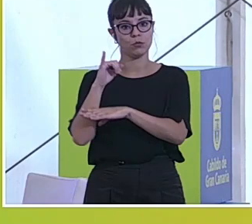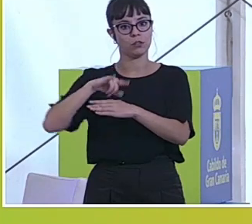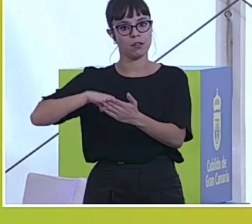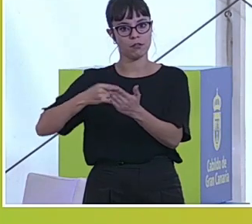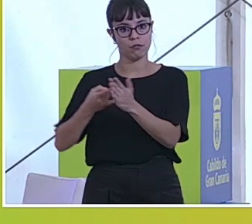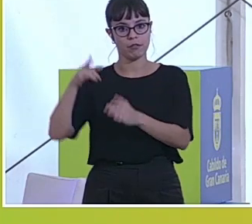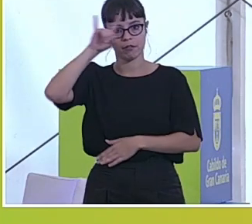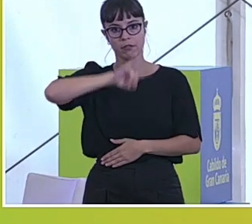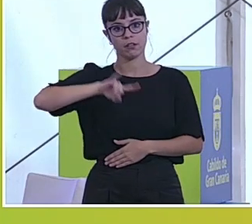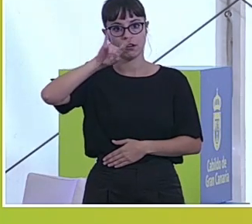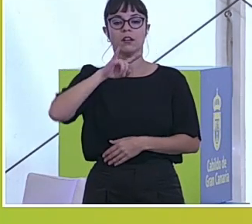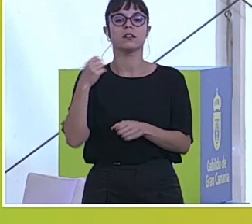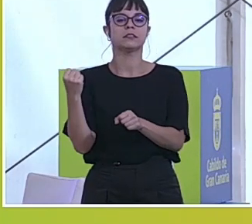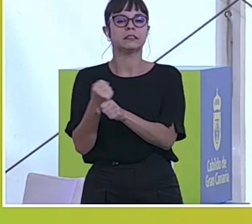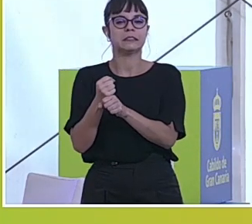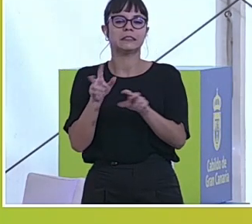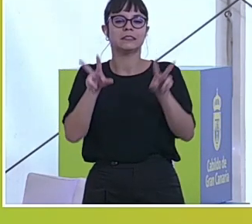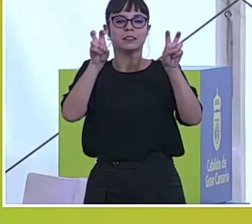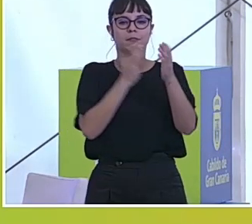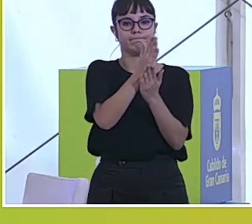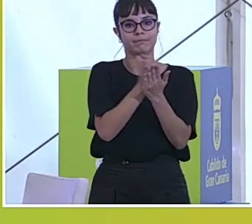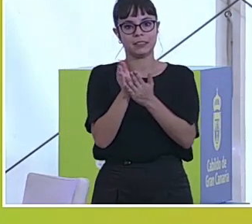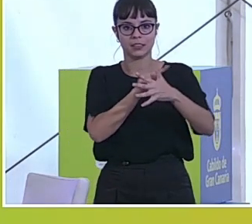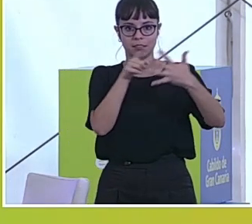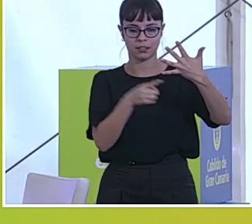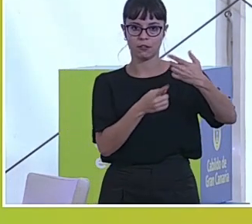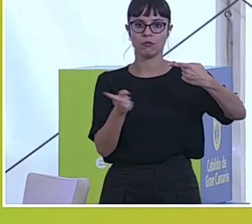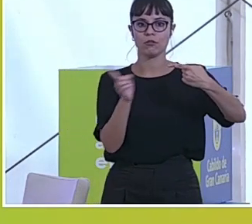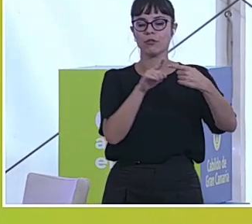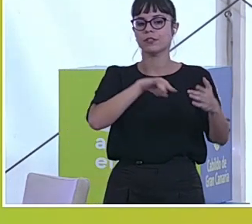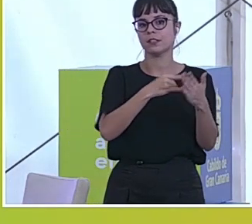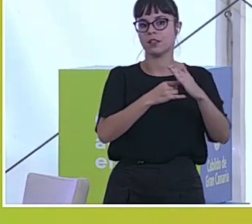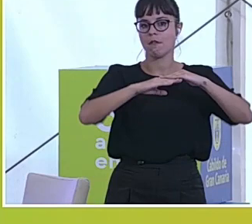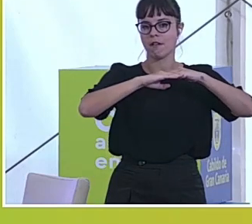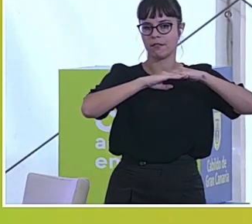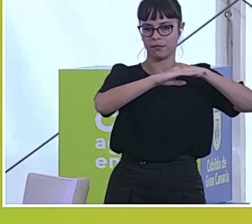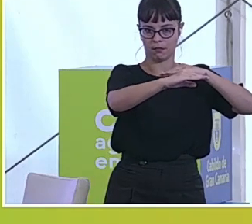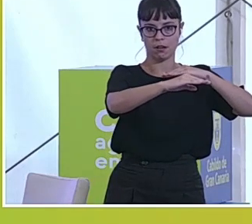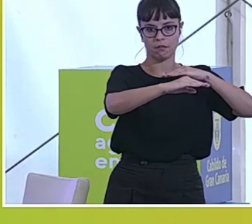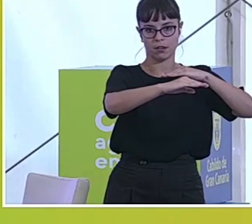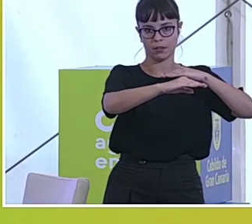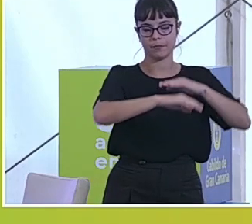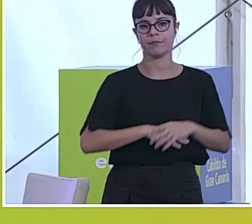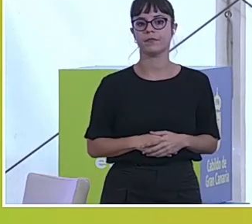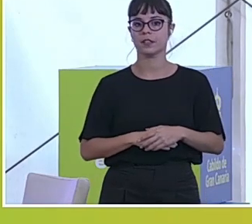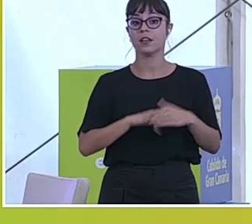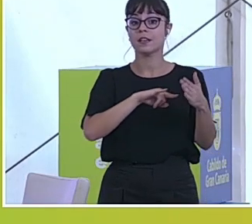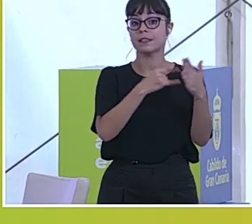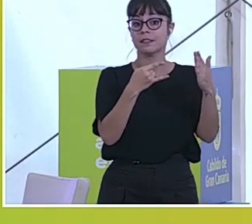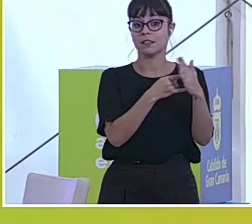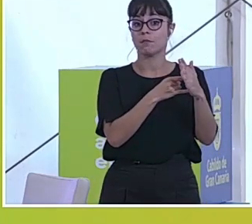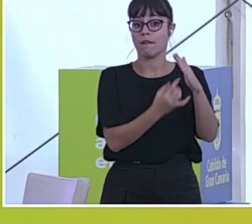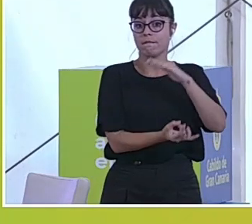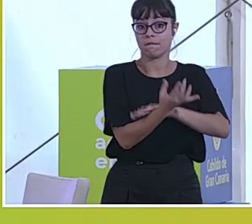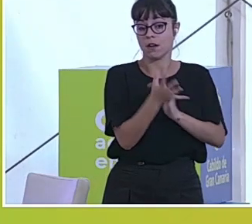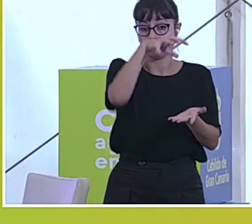¿no? Hablábamos primero de la estabilidad del sistema. Toda instalación que pretenda ser puesta en marcha necesita los estudios de